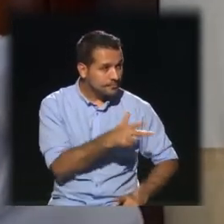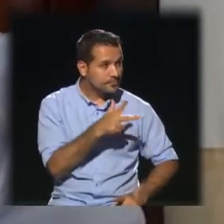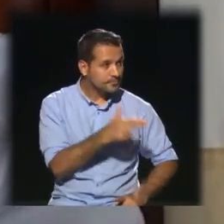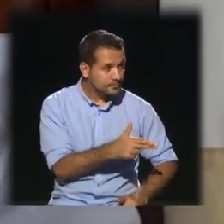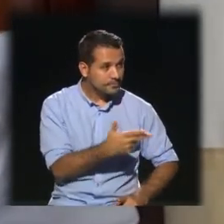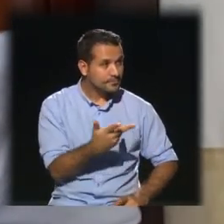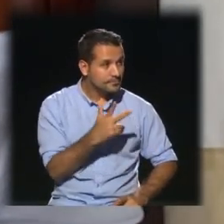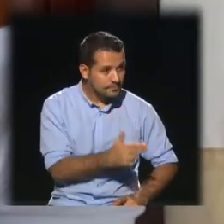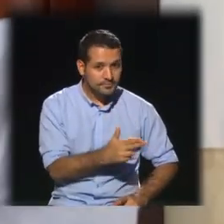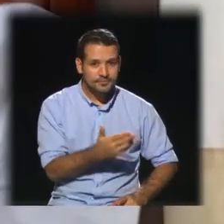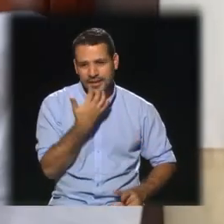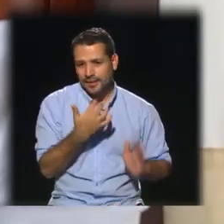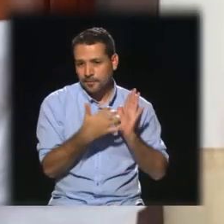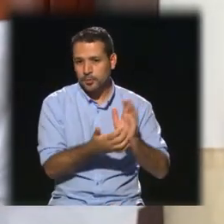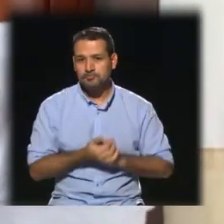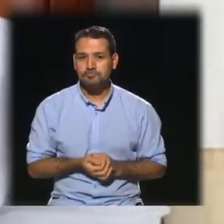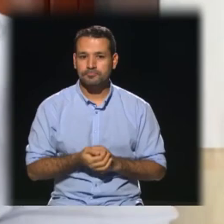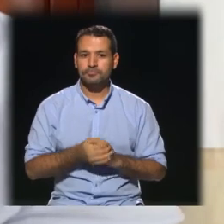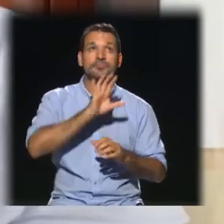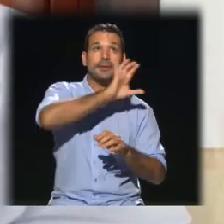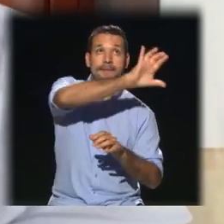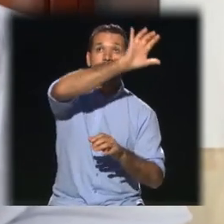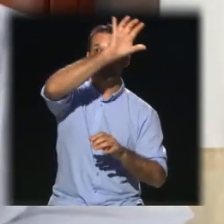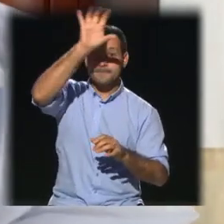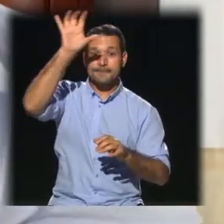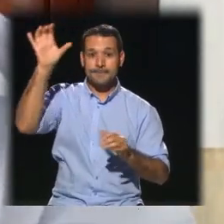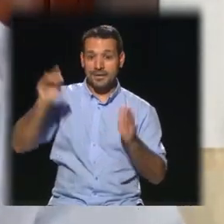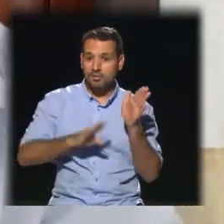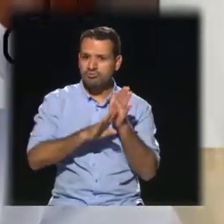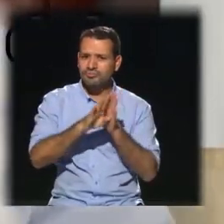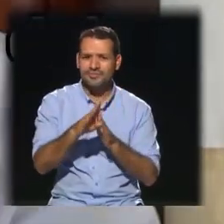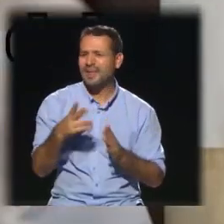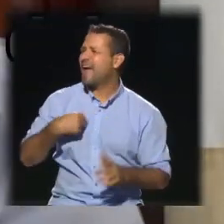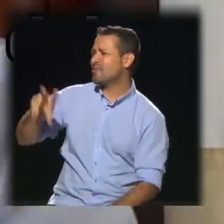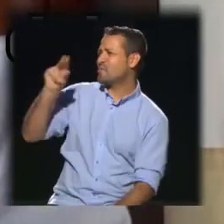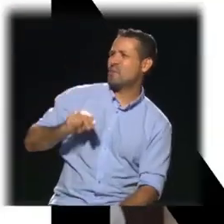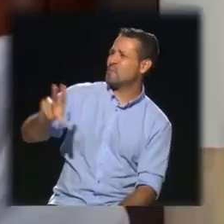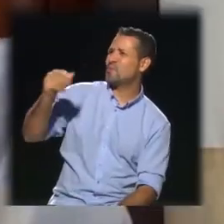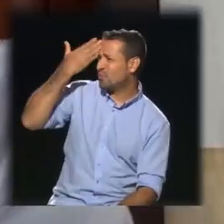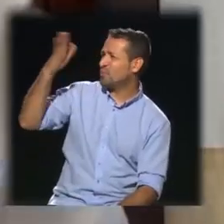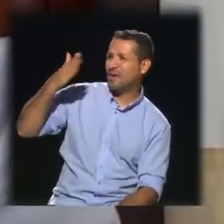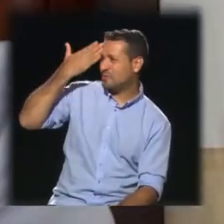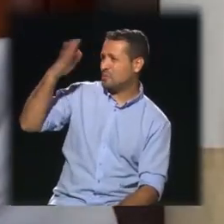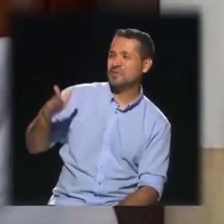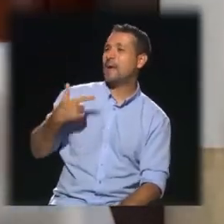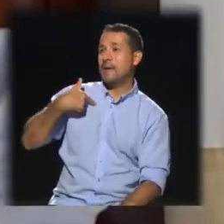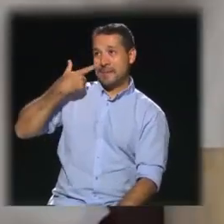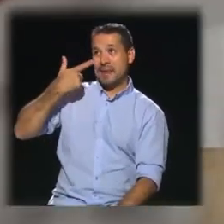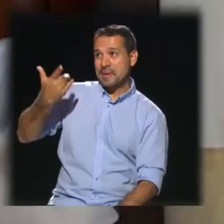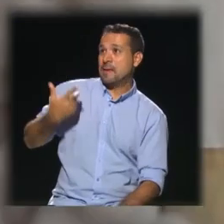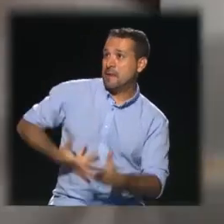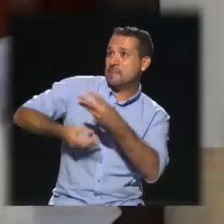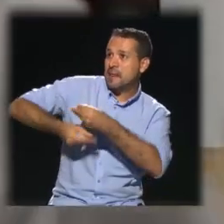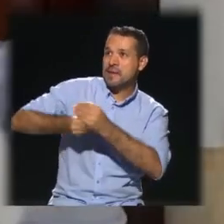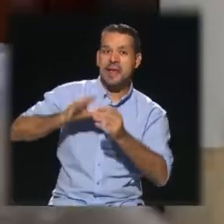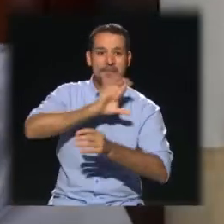Lánzame una. Los países subdesarrollados deberían invertir más en... ¡Ay, qué va, qué va! Tú no sabes de países subdesarrollados. Mira, los países subdesarrollados son una